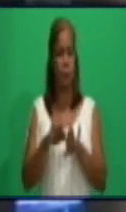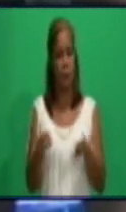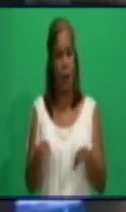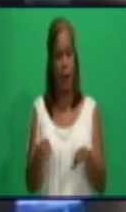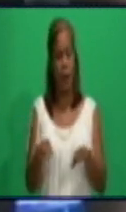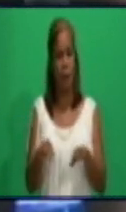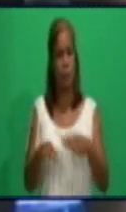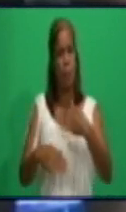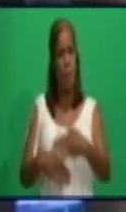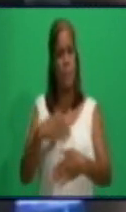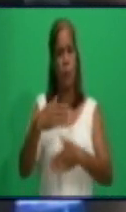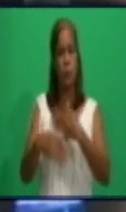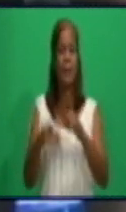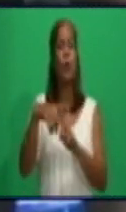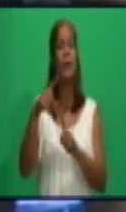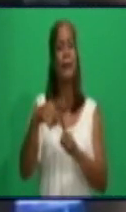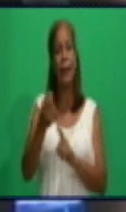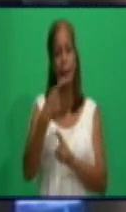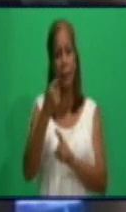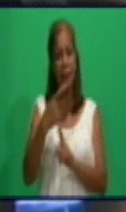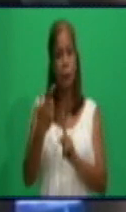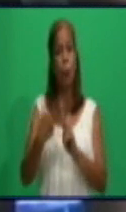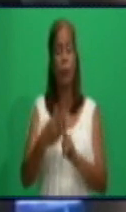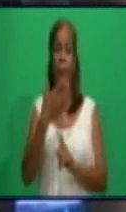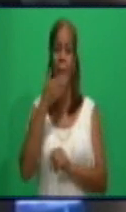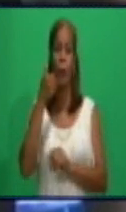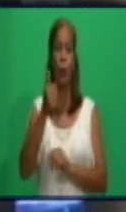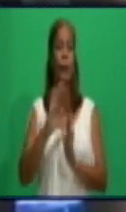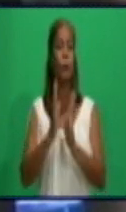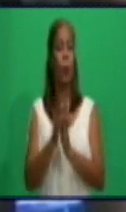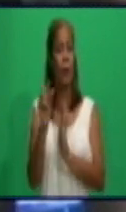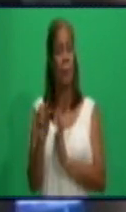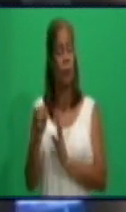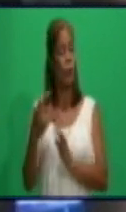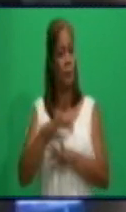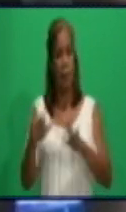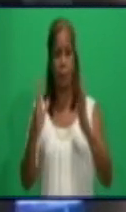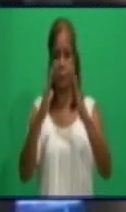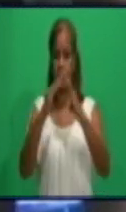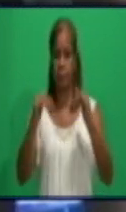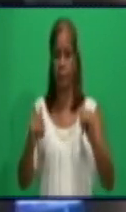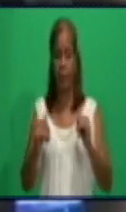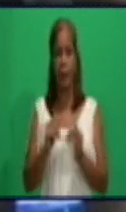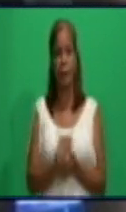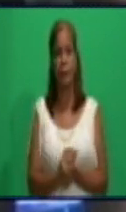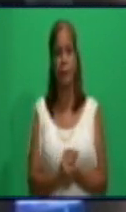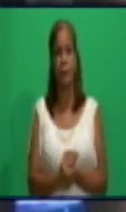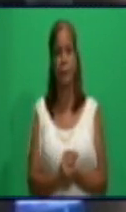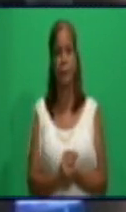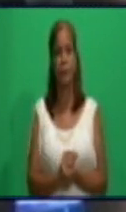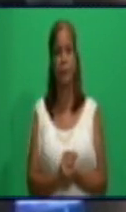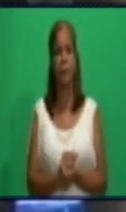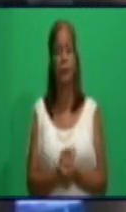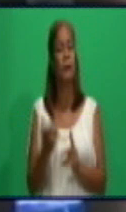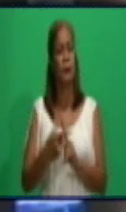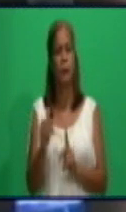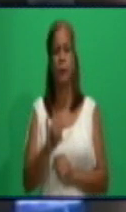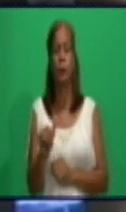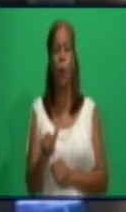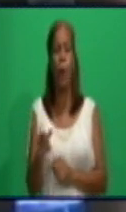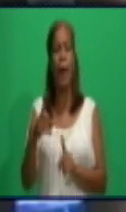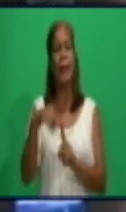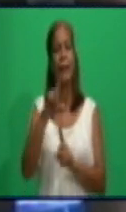cotidiana. Ese es uno de los espacios, y el resto de los espacios son de, a través de los espacios gubernamentales, como es el tema